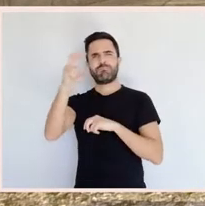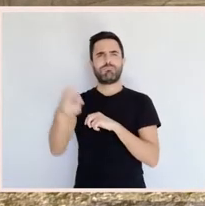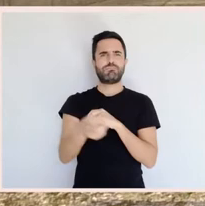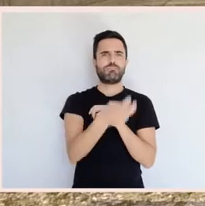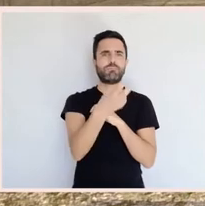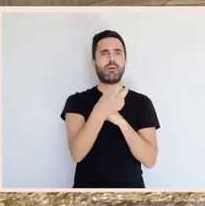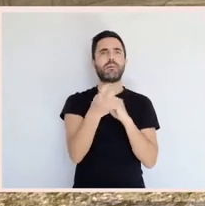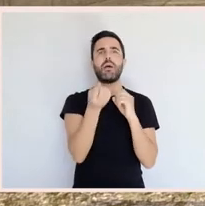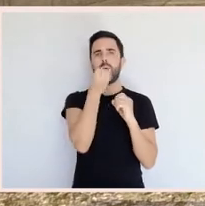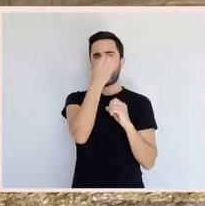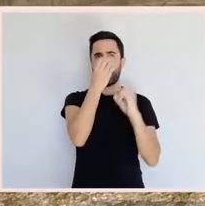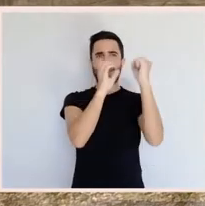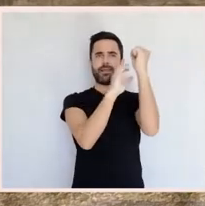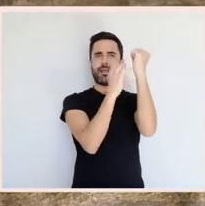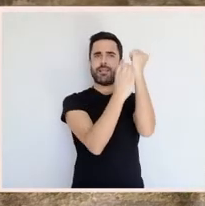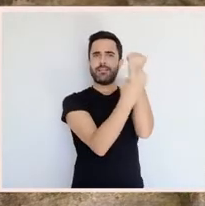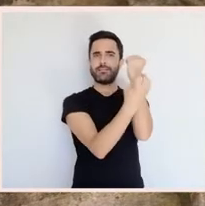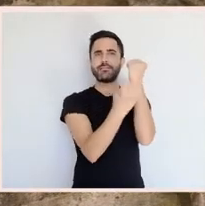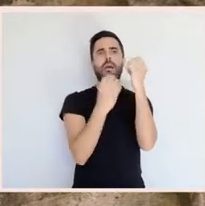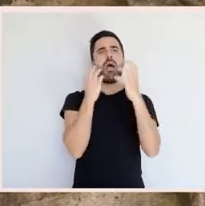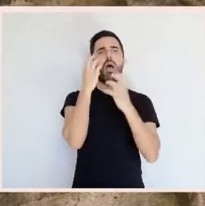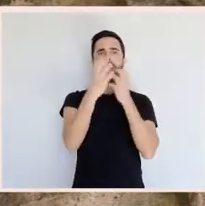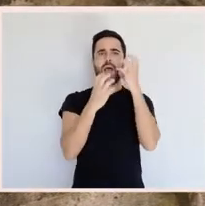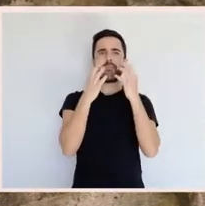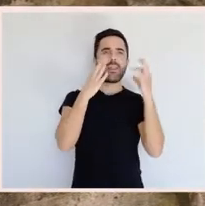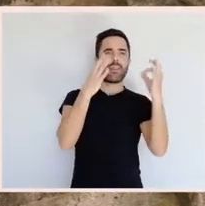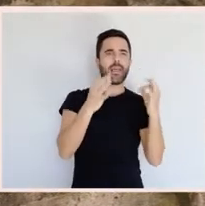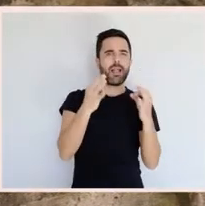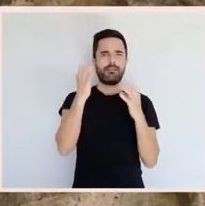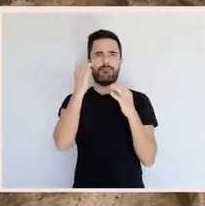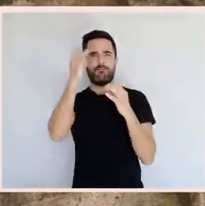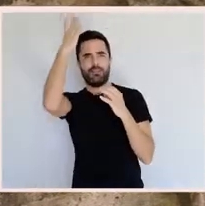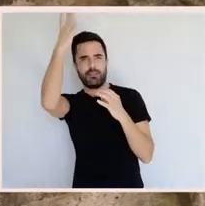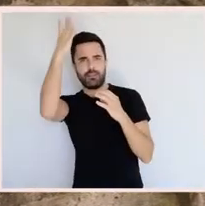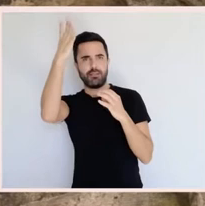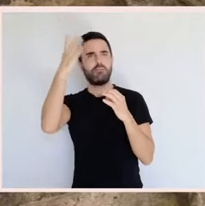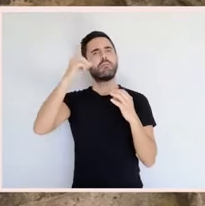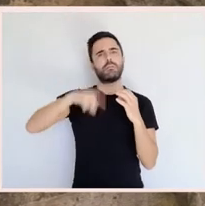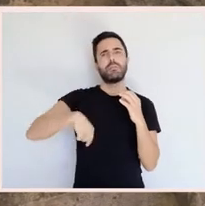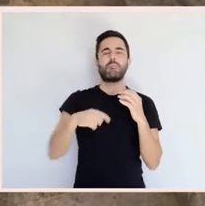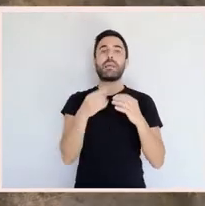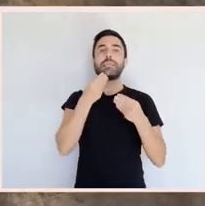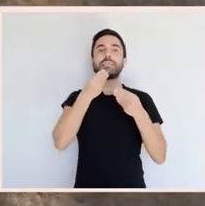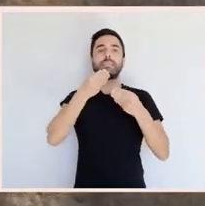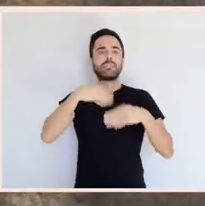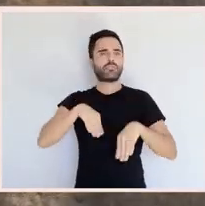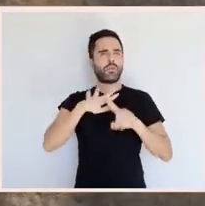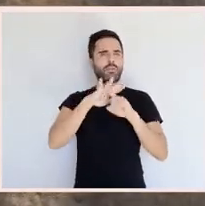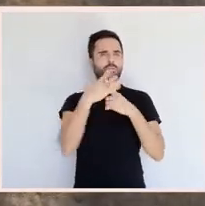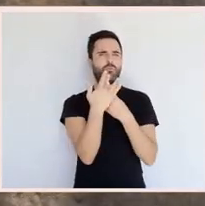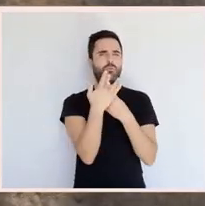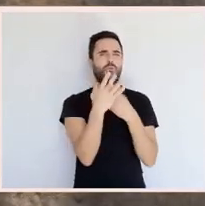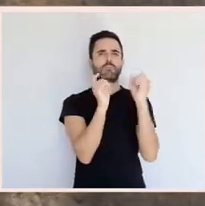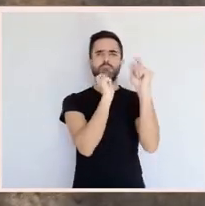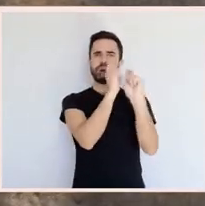variados, decoracións vexetais, animais reais ou fantásticos, ou escenas historiadas. Neste